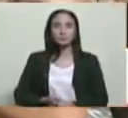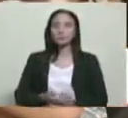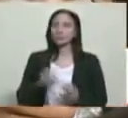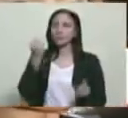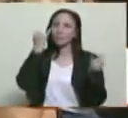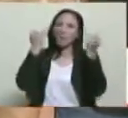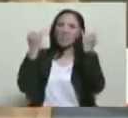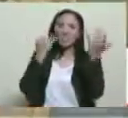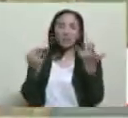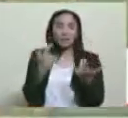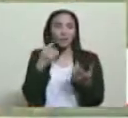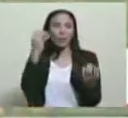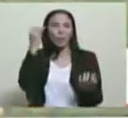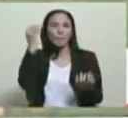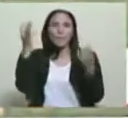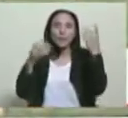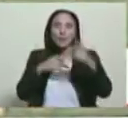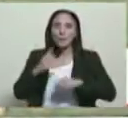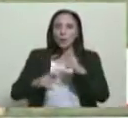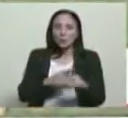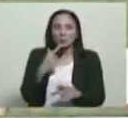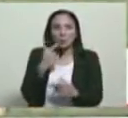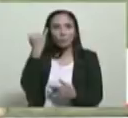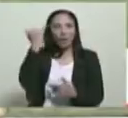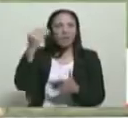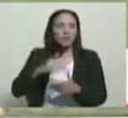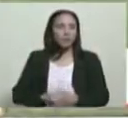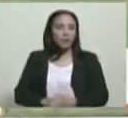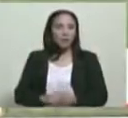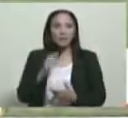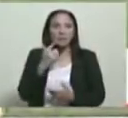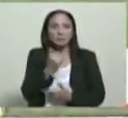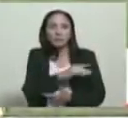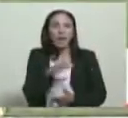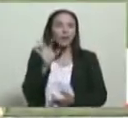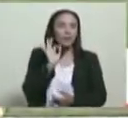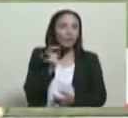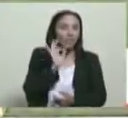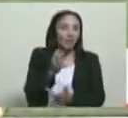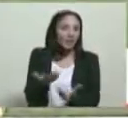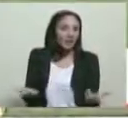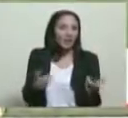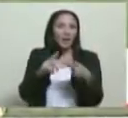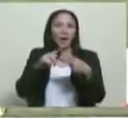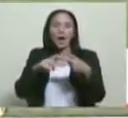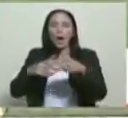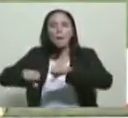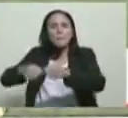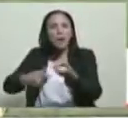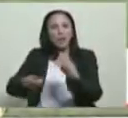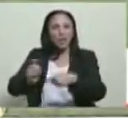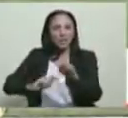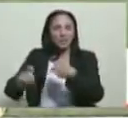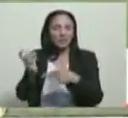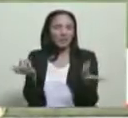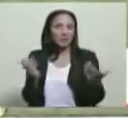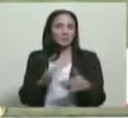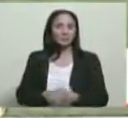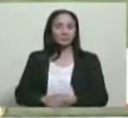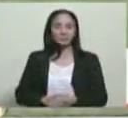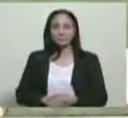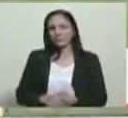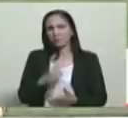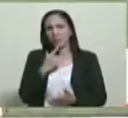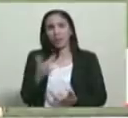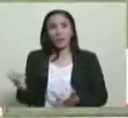emprendimientos. ¿Qué vas a montar en un local de eso? Una cafetería, una panadería comunal,